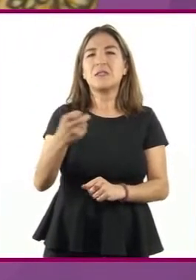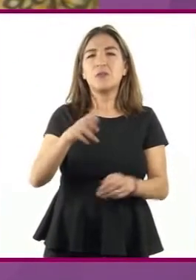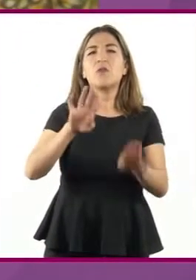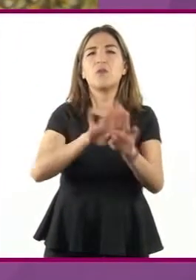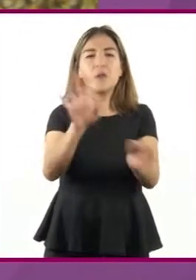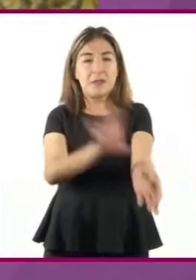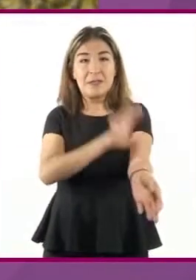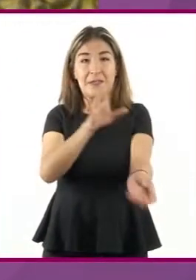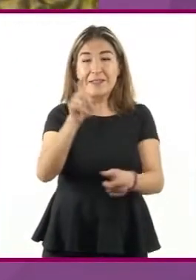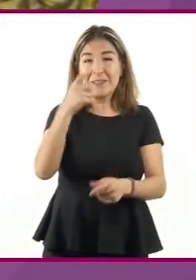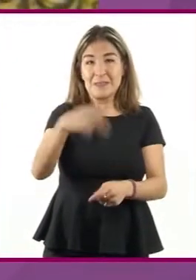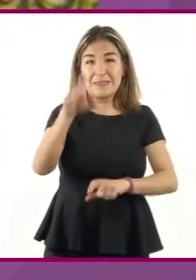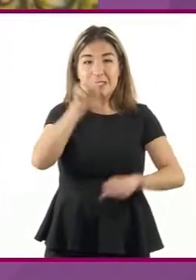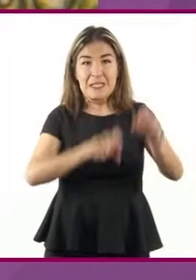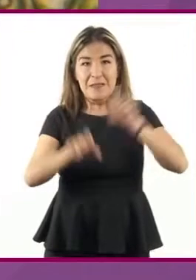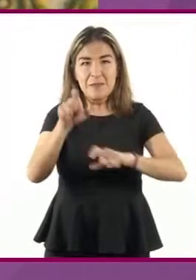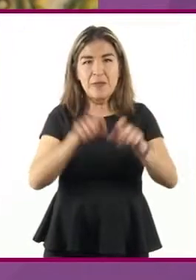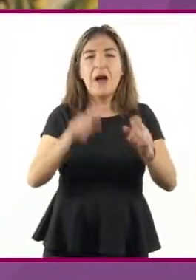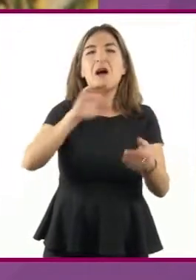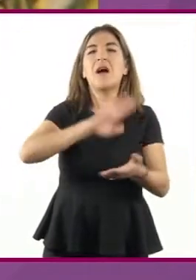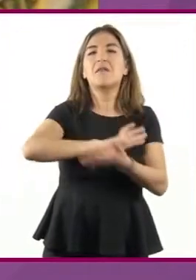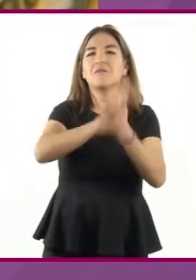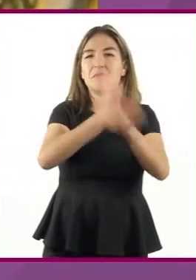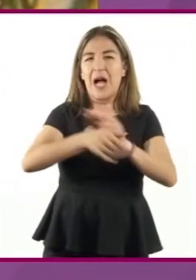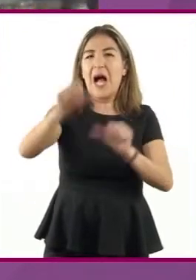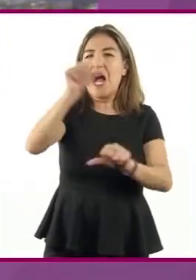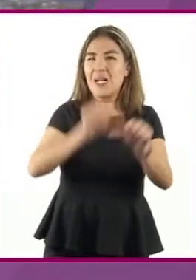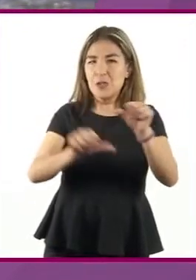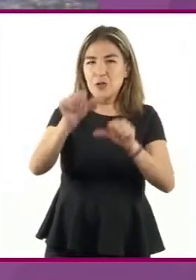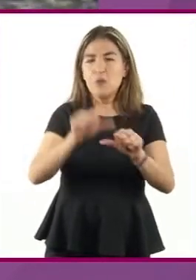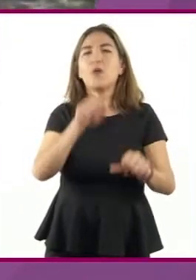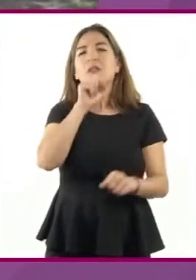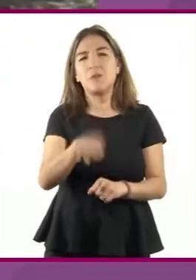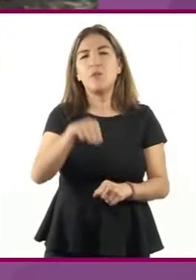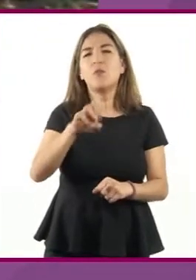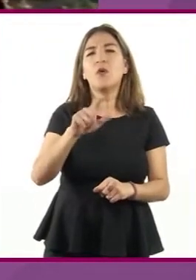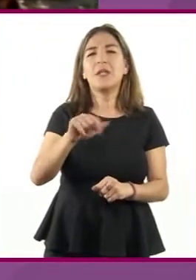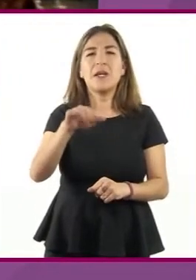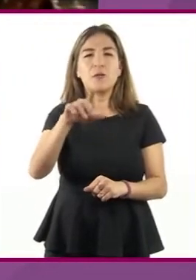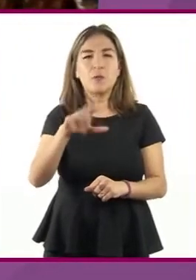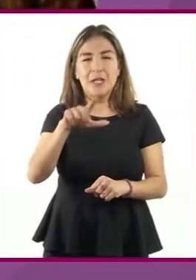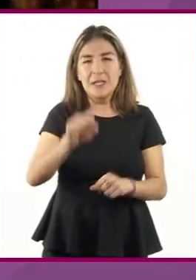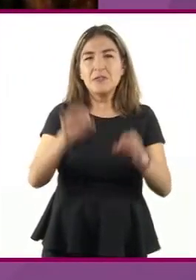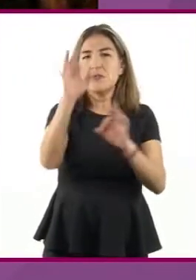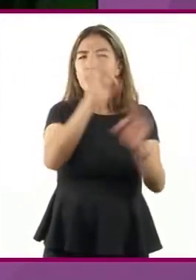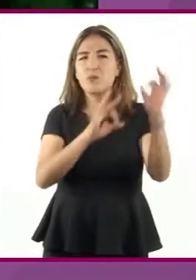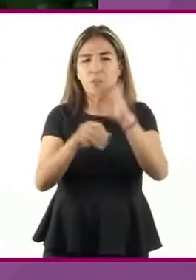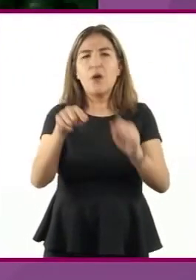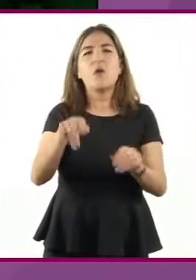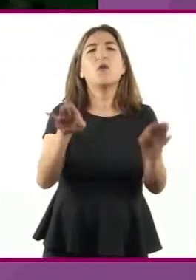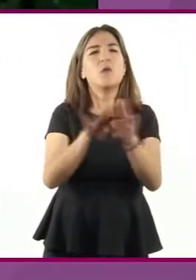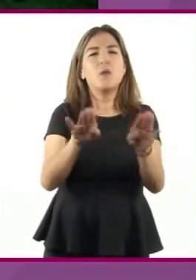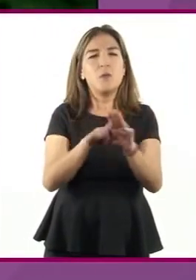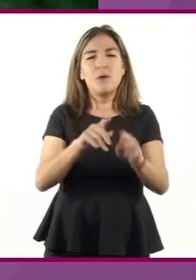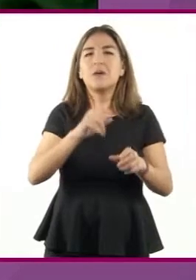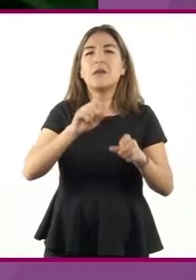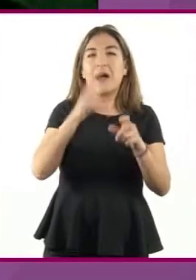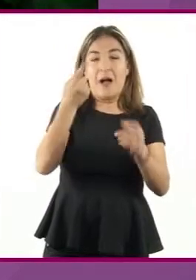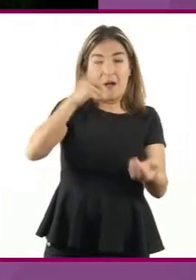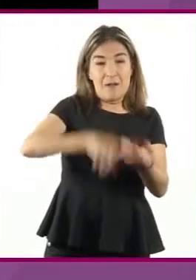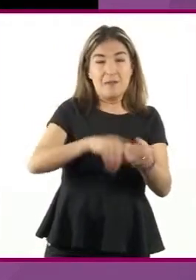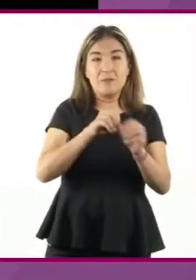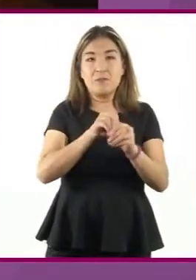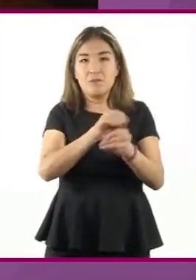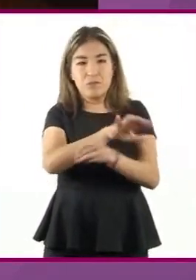energía almacenada dentro de átomos y o moléculas. Esta energía se libera, por ejemplo, cuando tiene lugar una